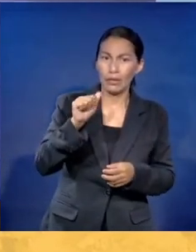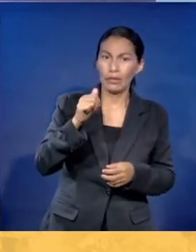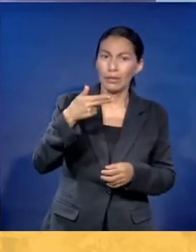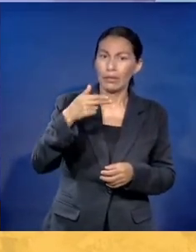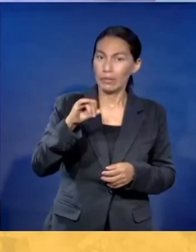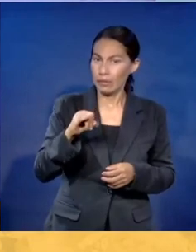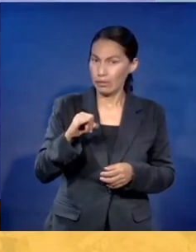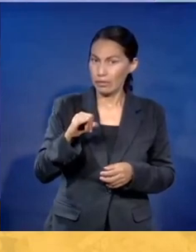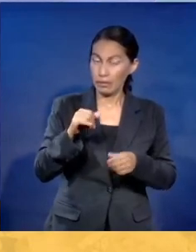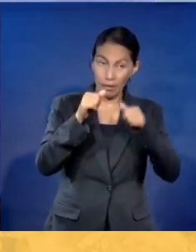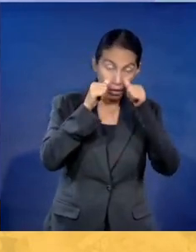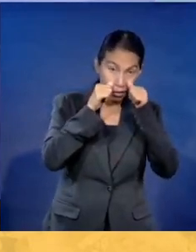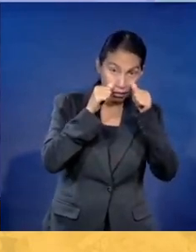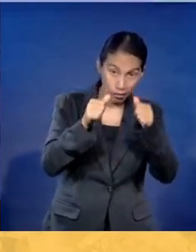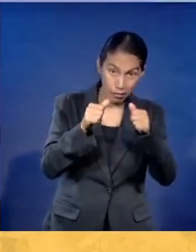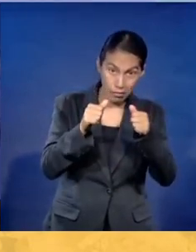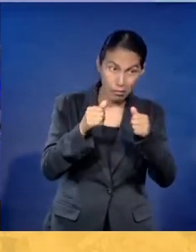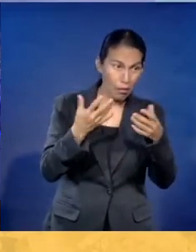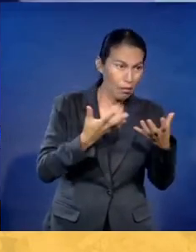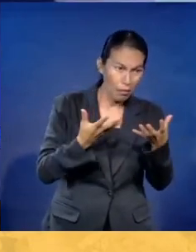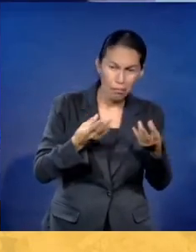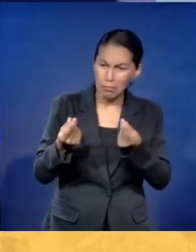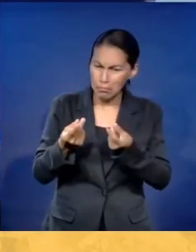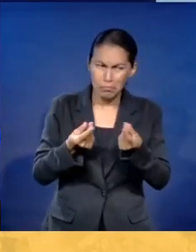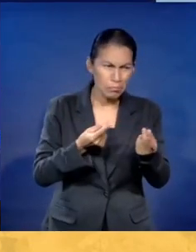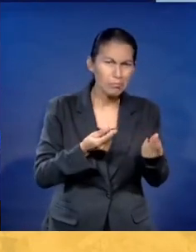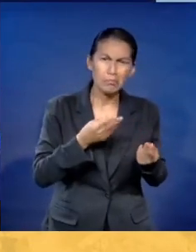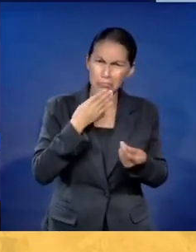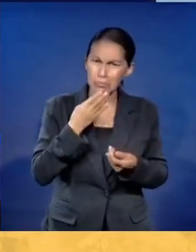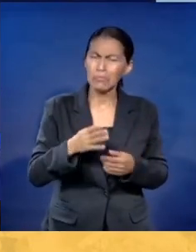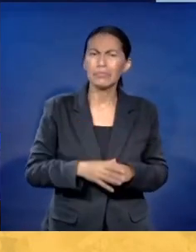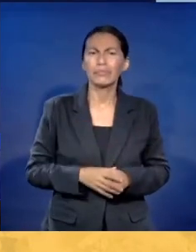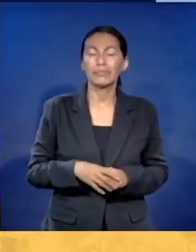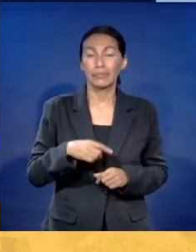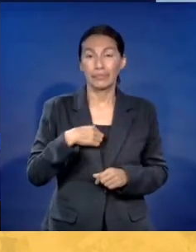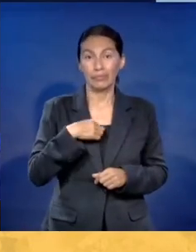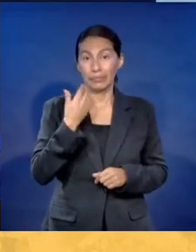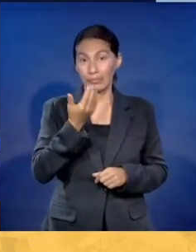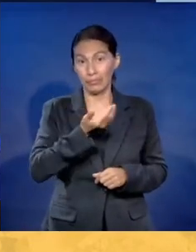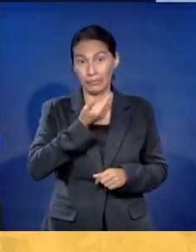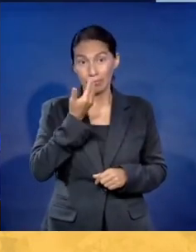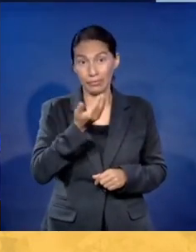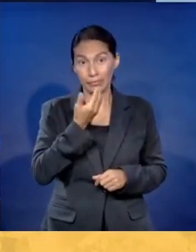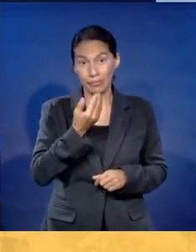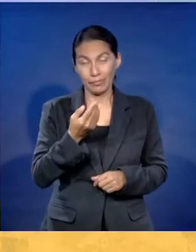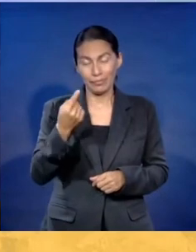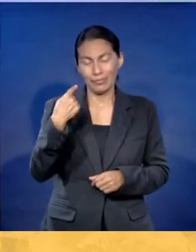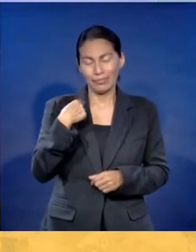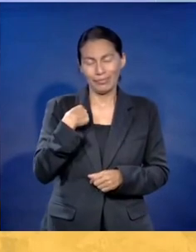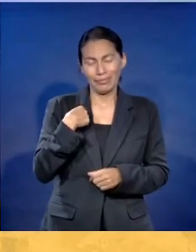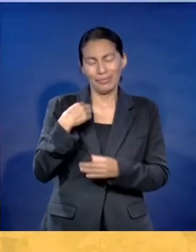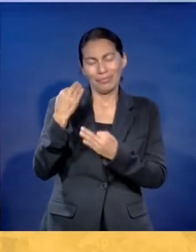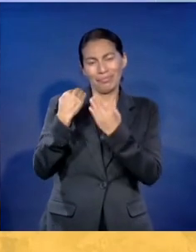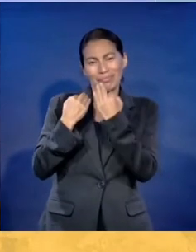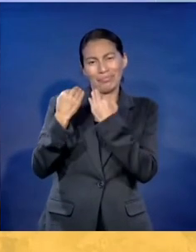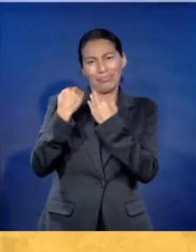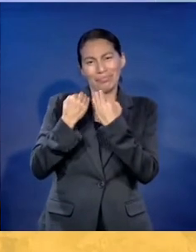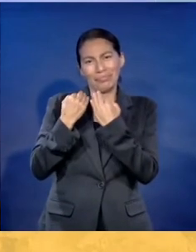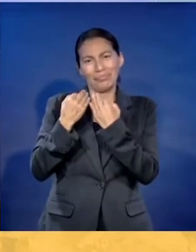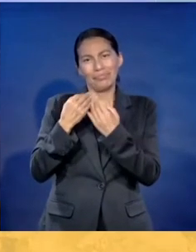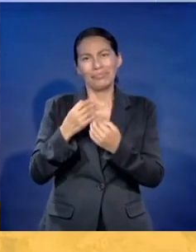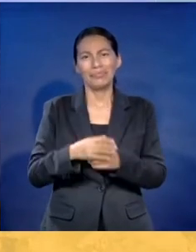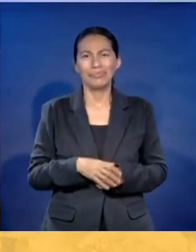bien laboriosa y yo me acostumbré a los mimos y a los apapachos yo llegaba a la casa